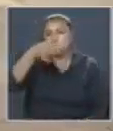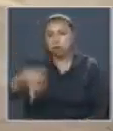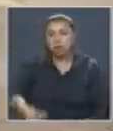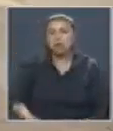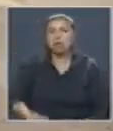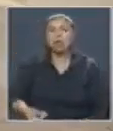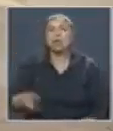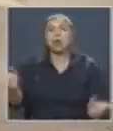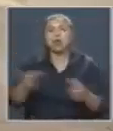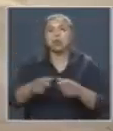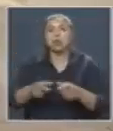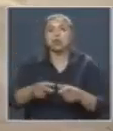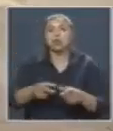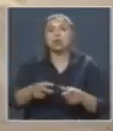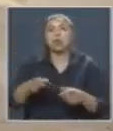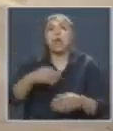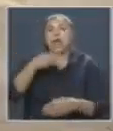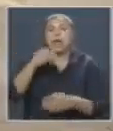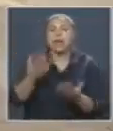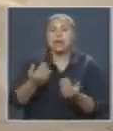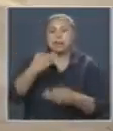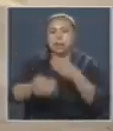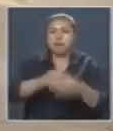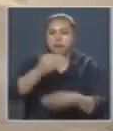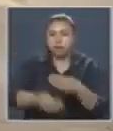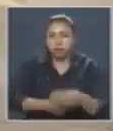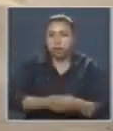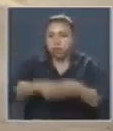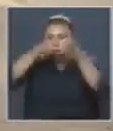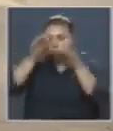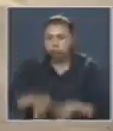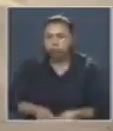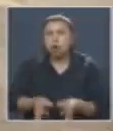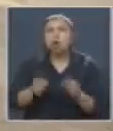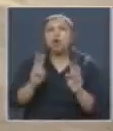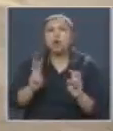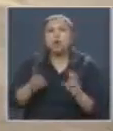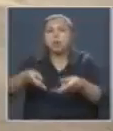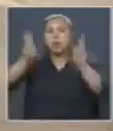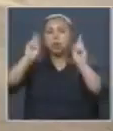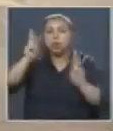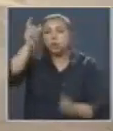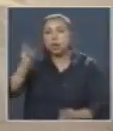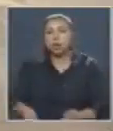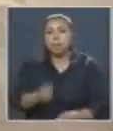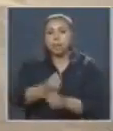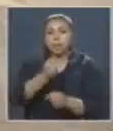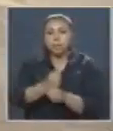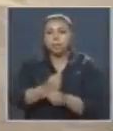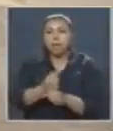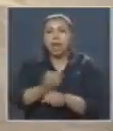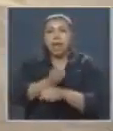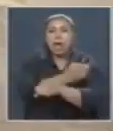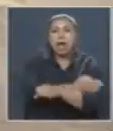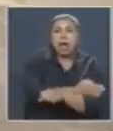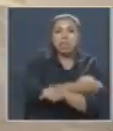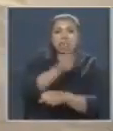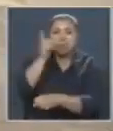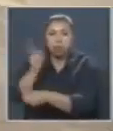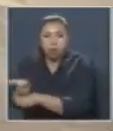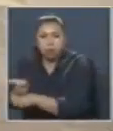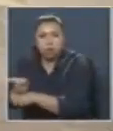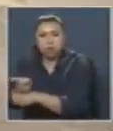trabajo la necesidad de avanzar pero realmente con certeza respecto a los derechos de los trabajadores antes de establecer obligaciones